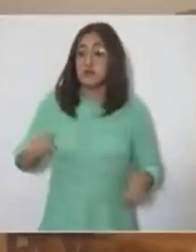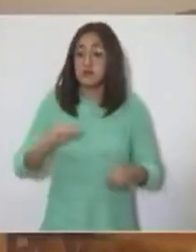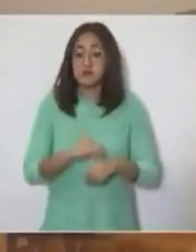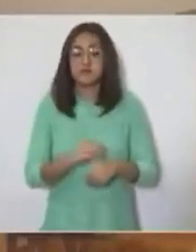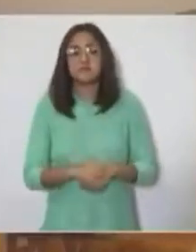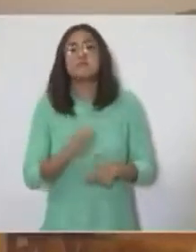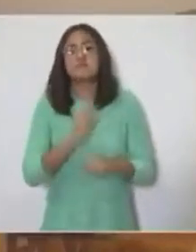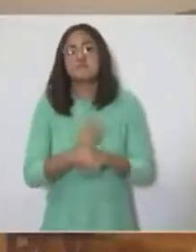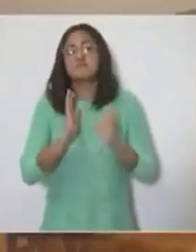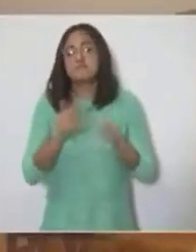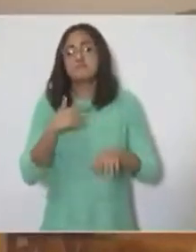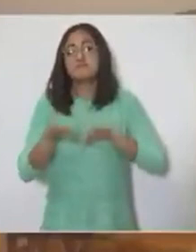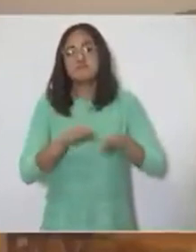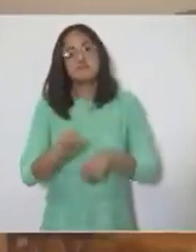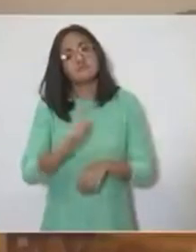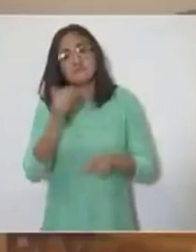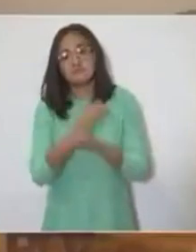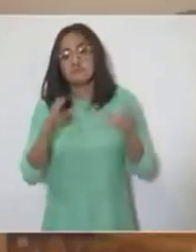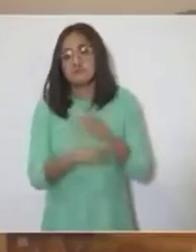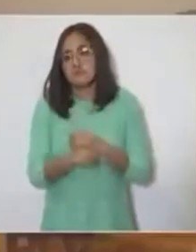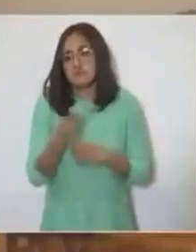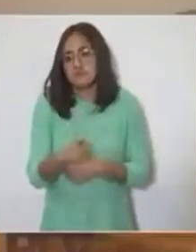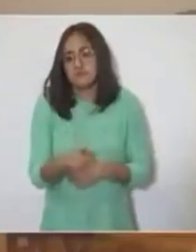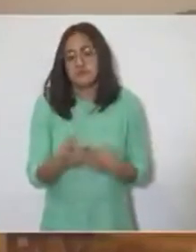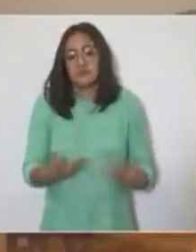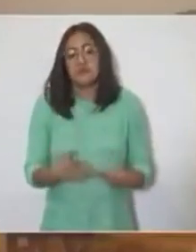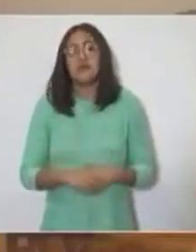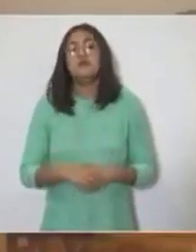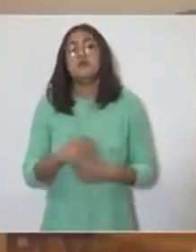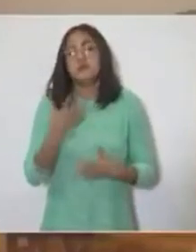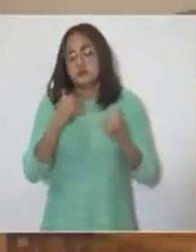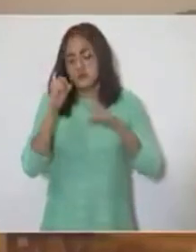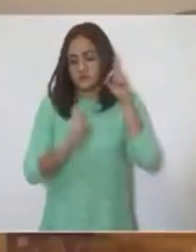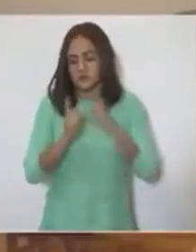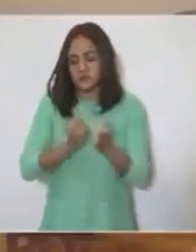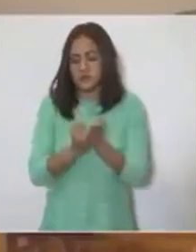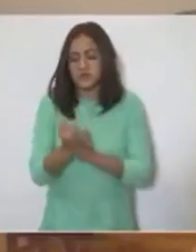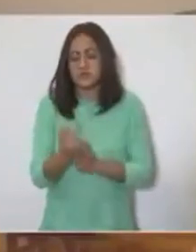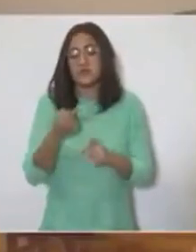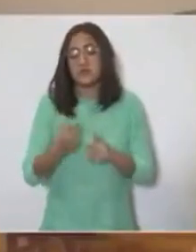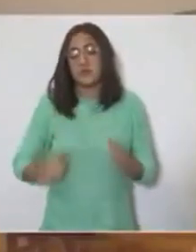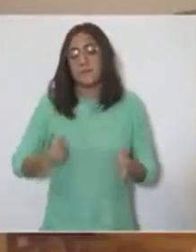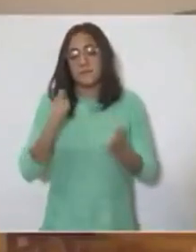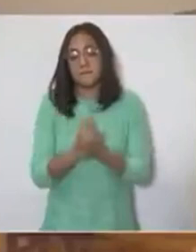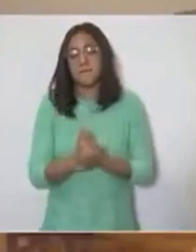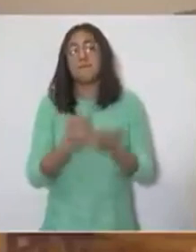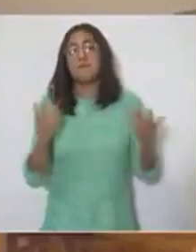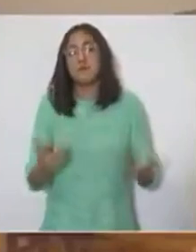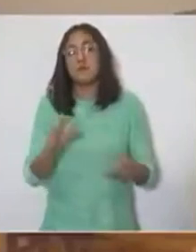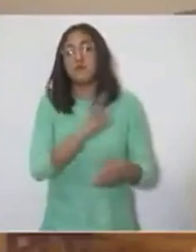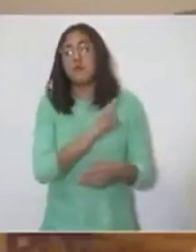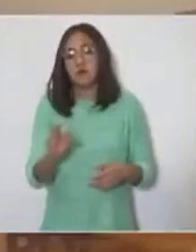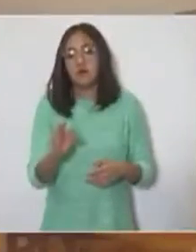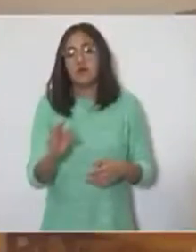y estamos trabajando en otras cosas de esta naturaleza sin duda las decisiones de inversión se